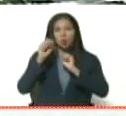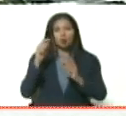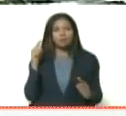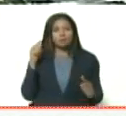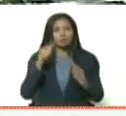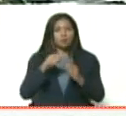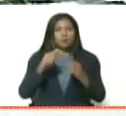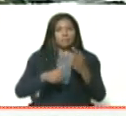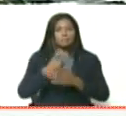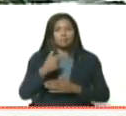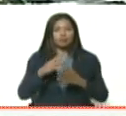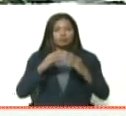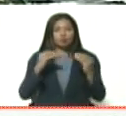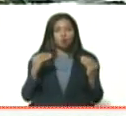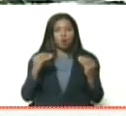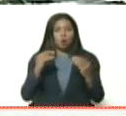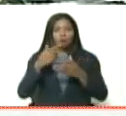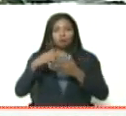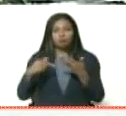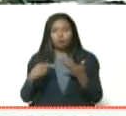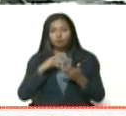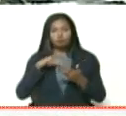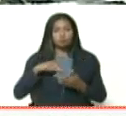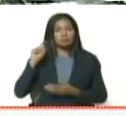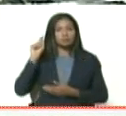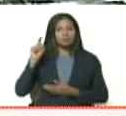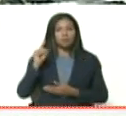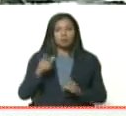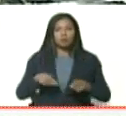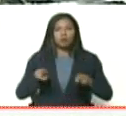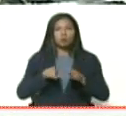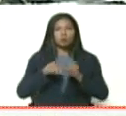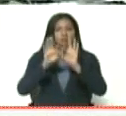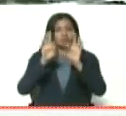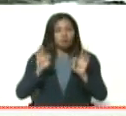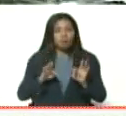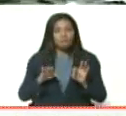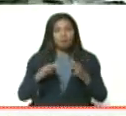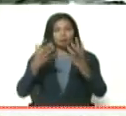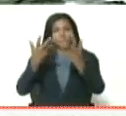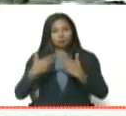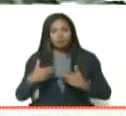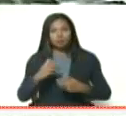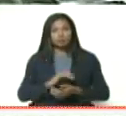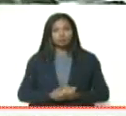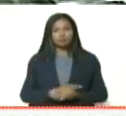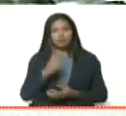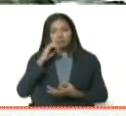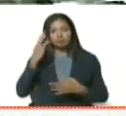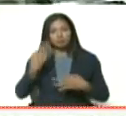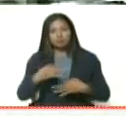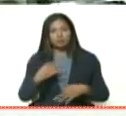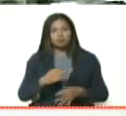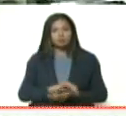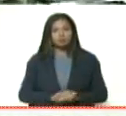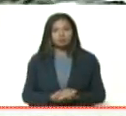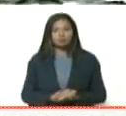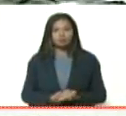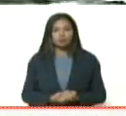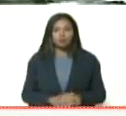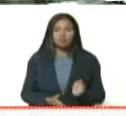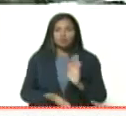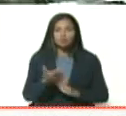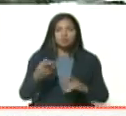obtener toda la materia prima que necesita este aparato industrial, que realmente es muy